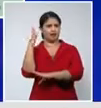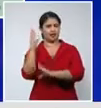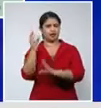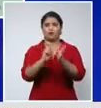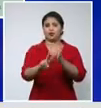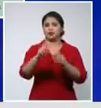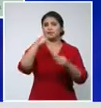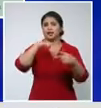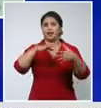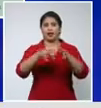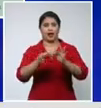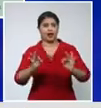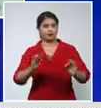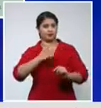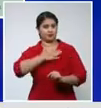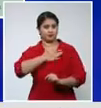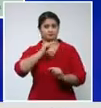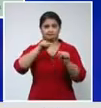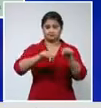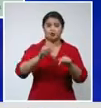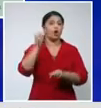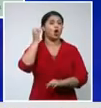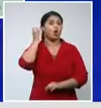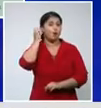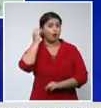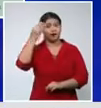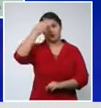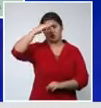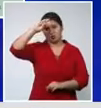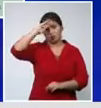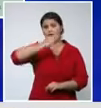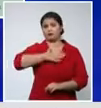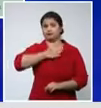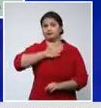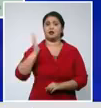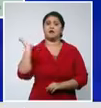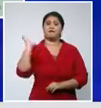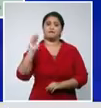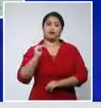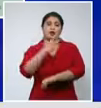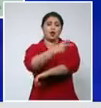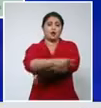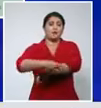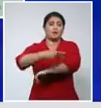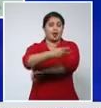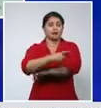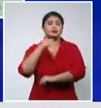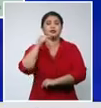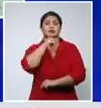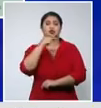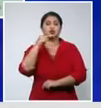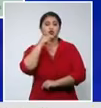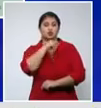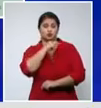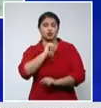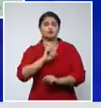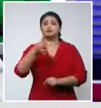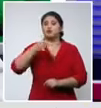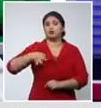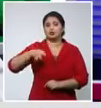Artemisa, una viajera cubana procedente de Rusia, del municipio San Antonio de los